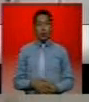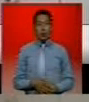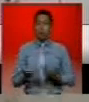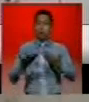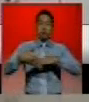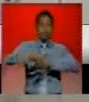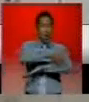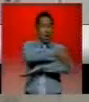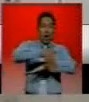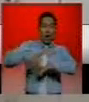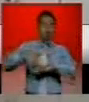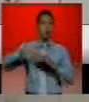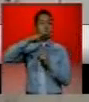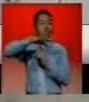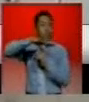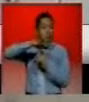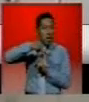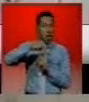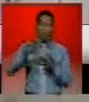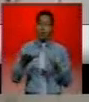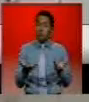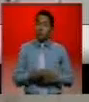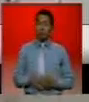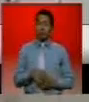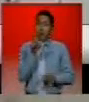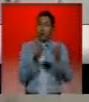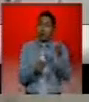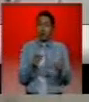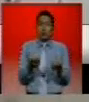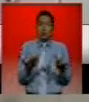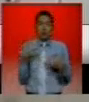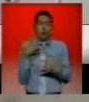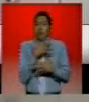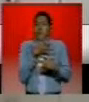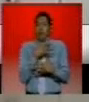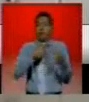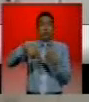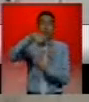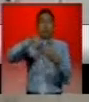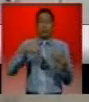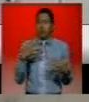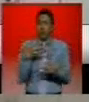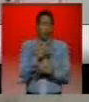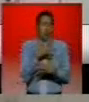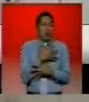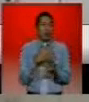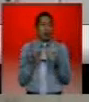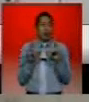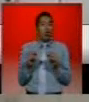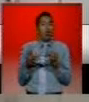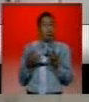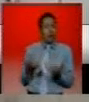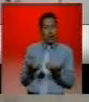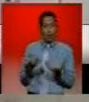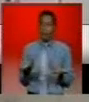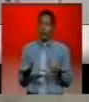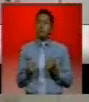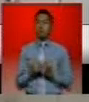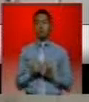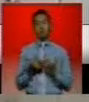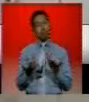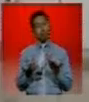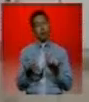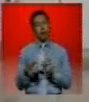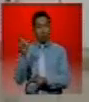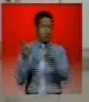en las noches en los parques, o sea, de gente que tiene miedo a regresar hasta que se den los procesos de evaluación de estructuras. Entonces, esas son